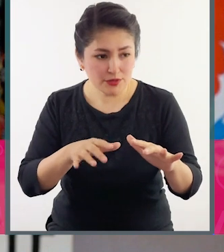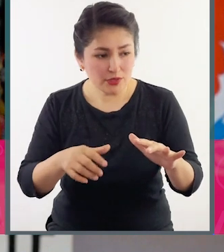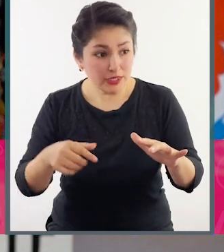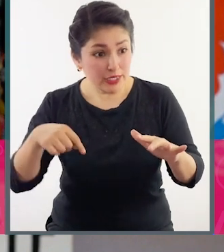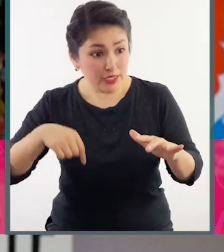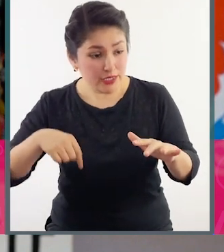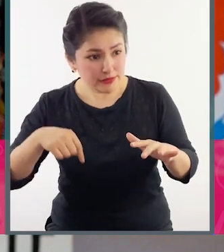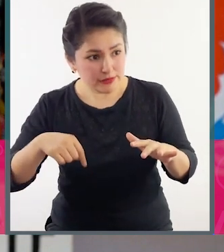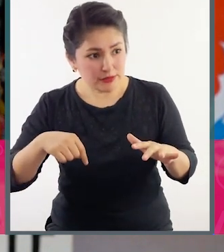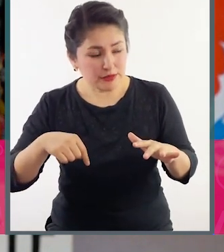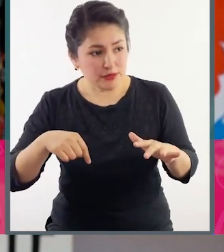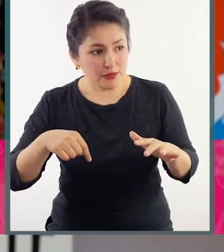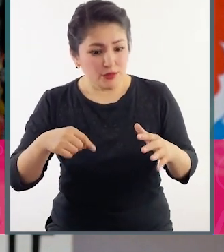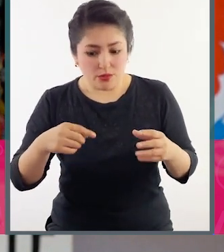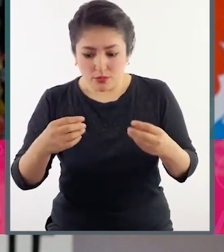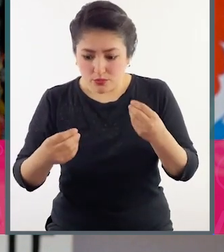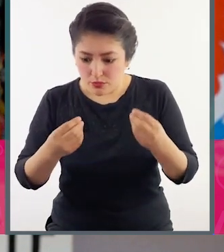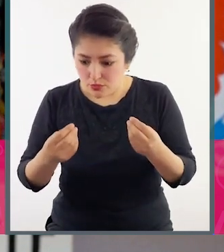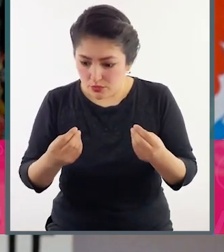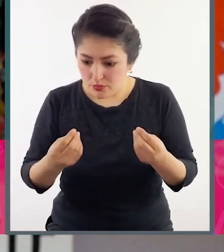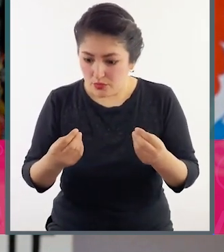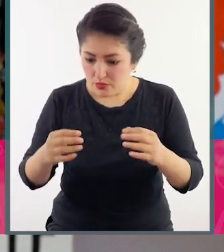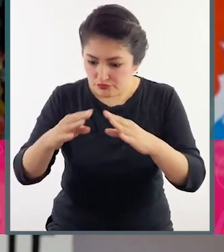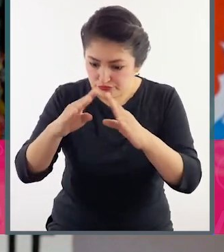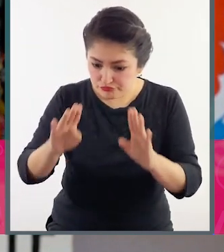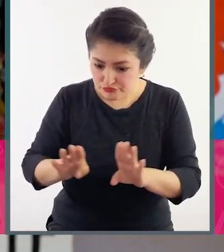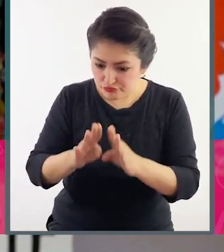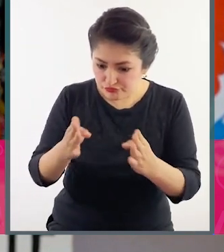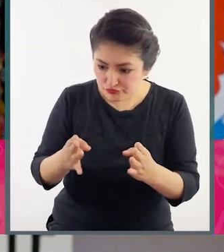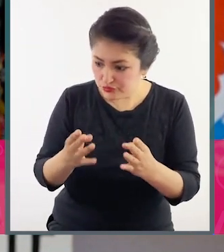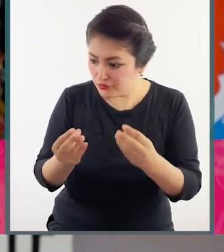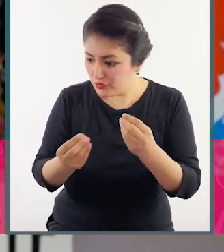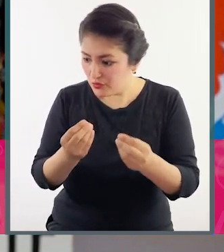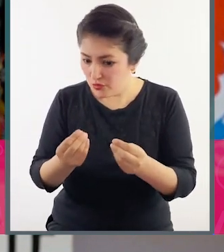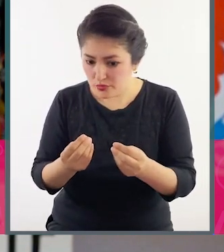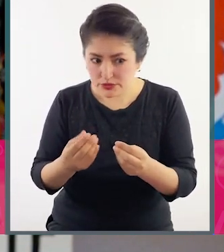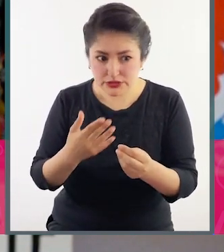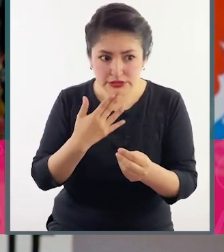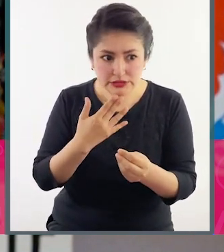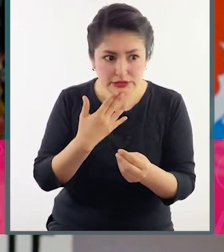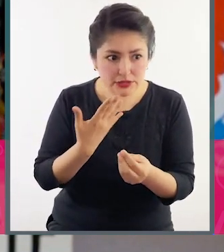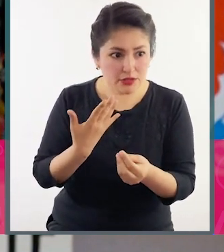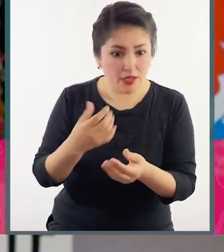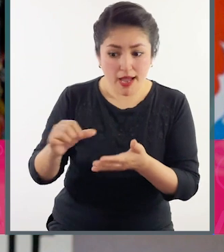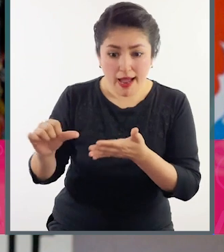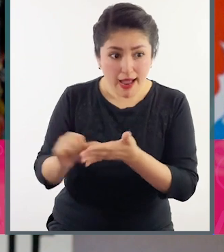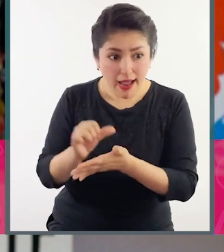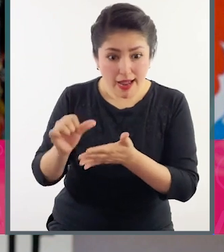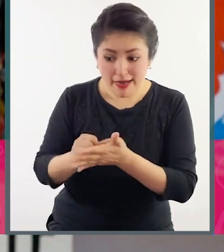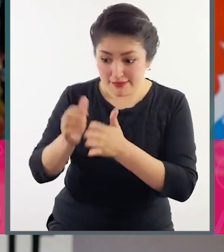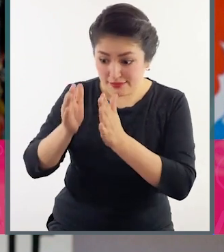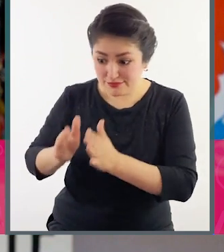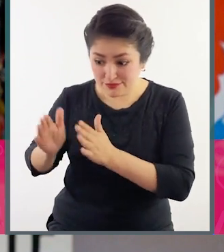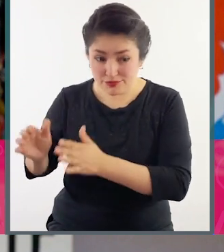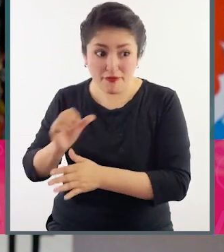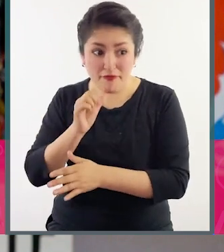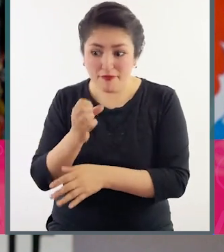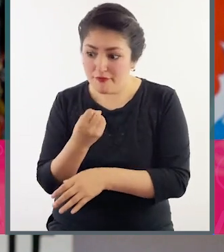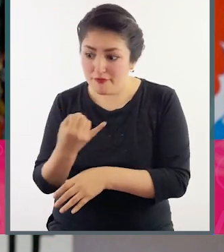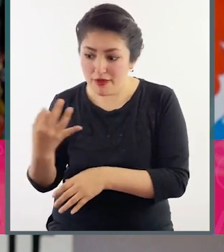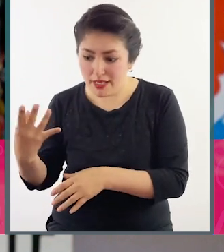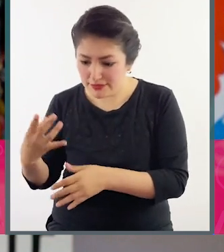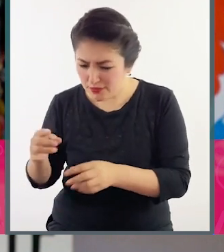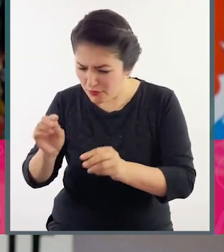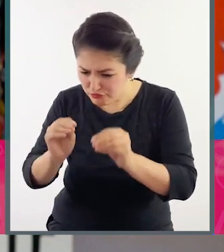No lo hemos hecho todavía ni un cosquilla con el retablo ayacuchano en el Perú, y además en otros